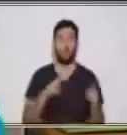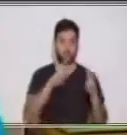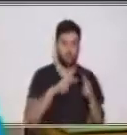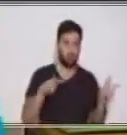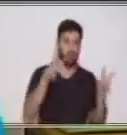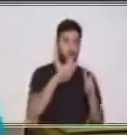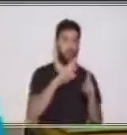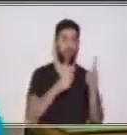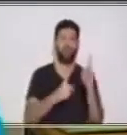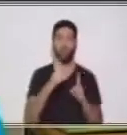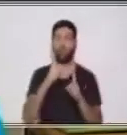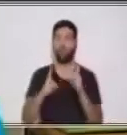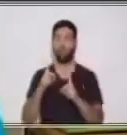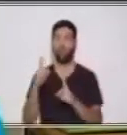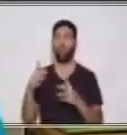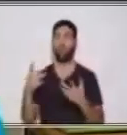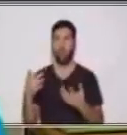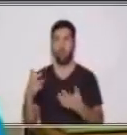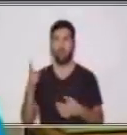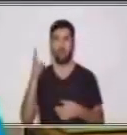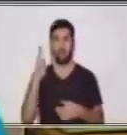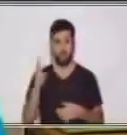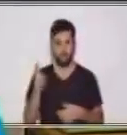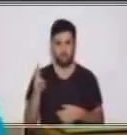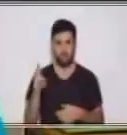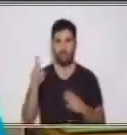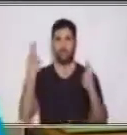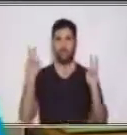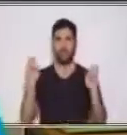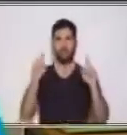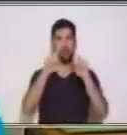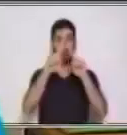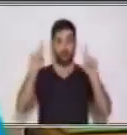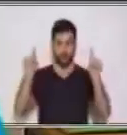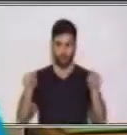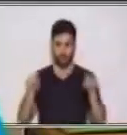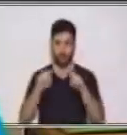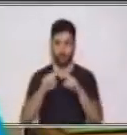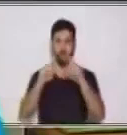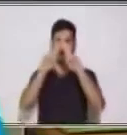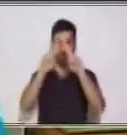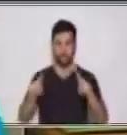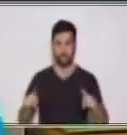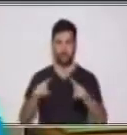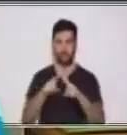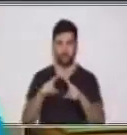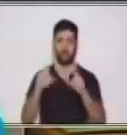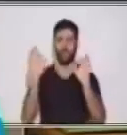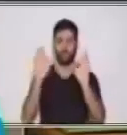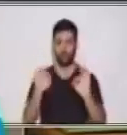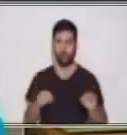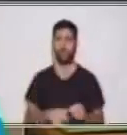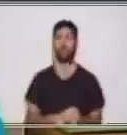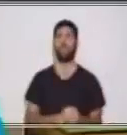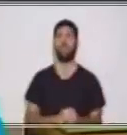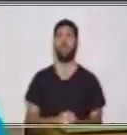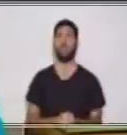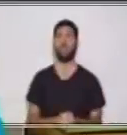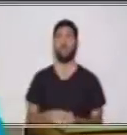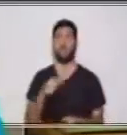Siempre dentro de los triángulos, colocando los ángulos que conocemos. Establecido